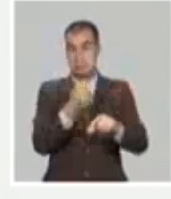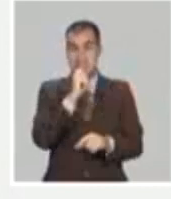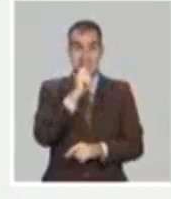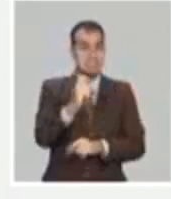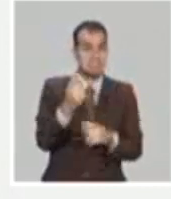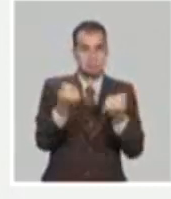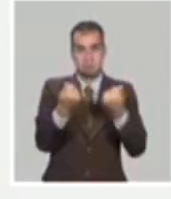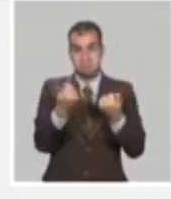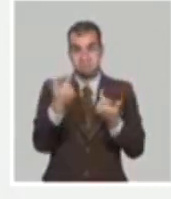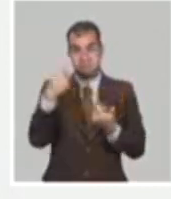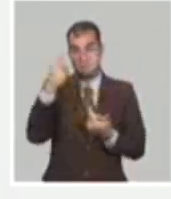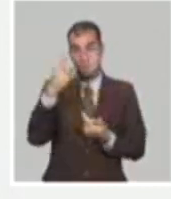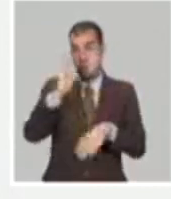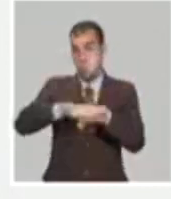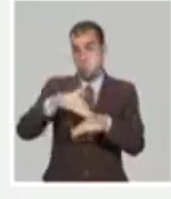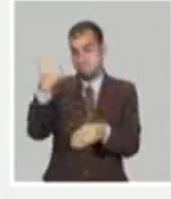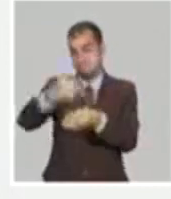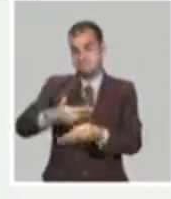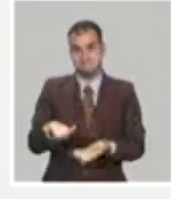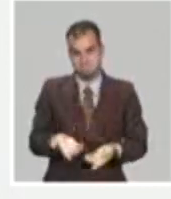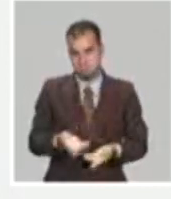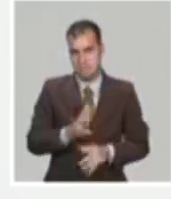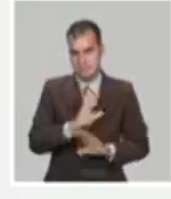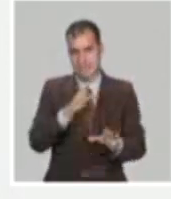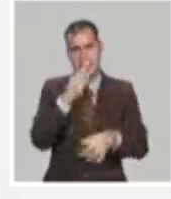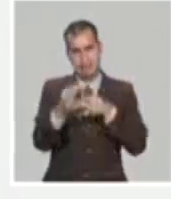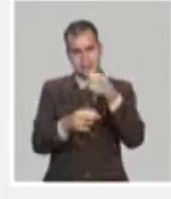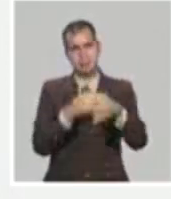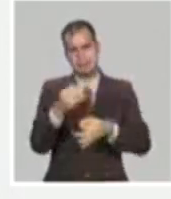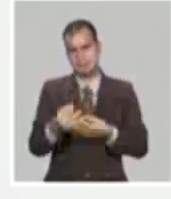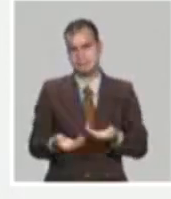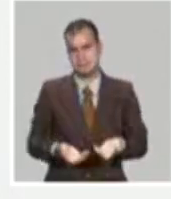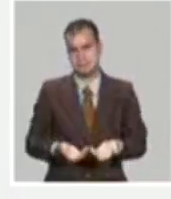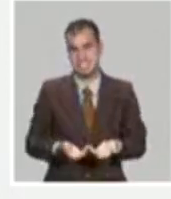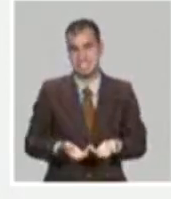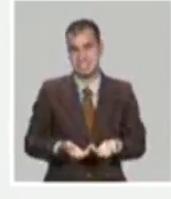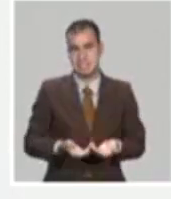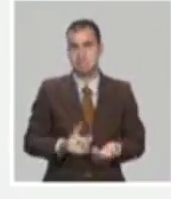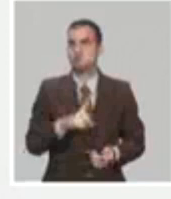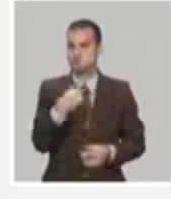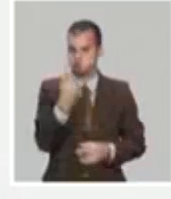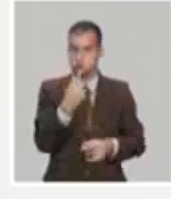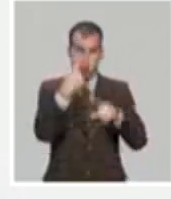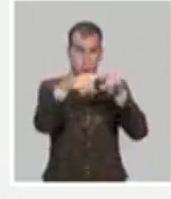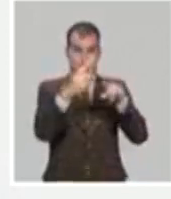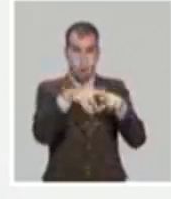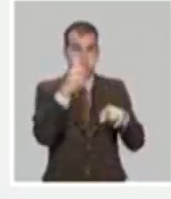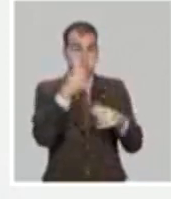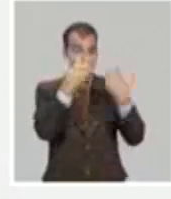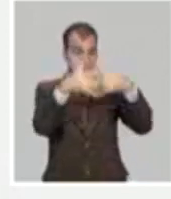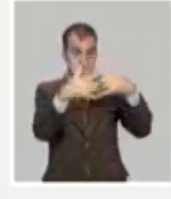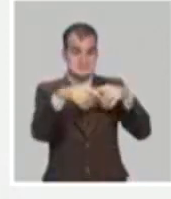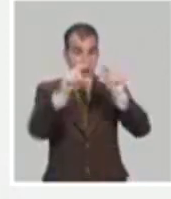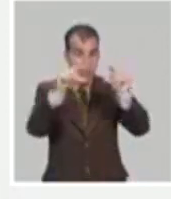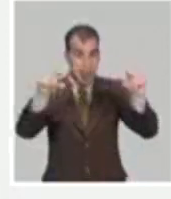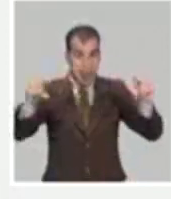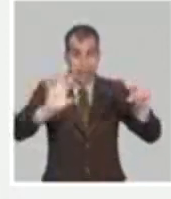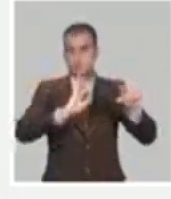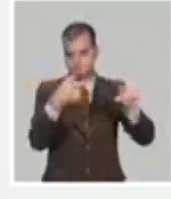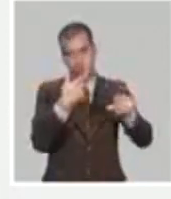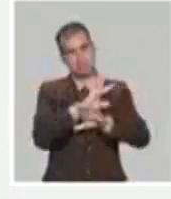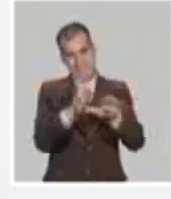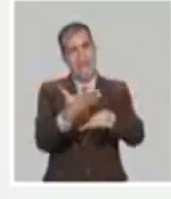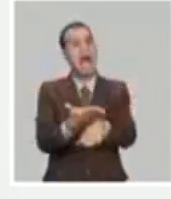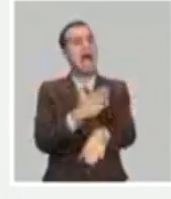a partir del bloqueo, lo hablábamos, Eduardo también lo ratificaba, se han garantizado los insumos necesarios para